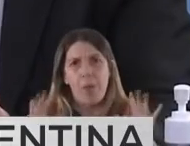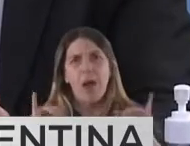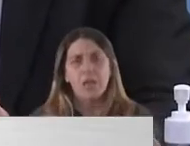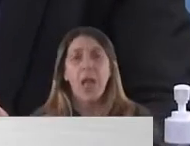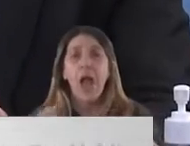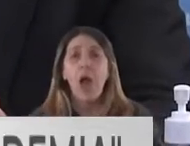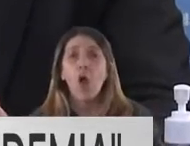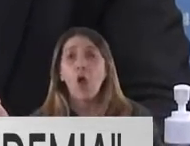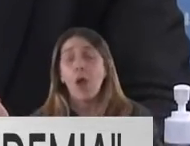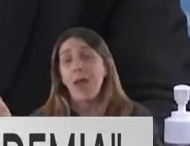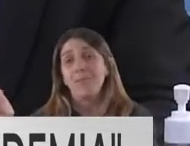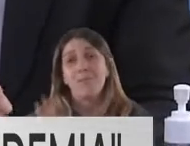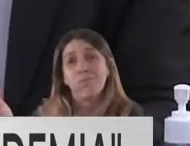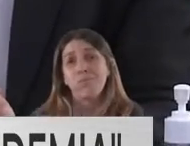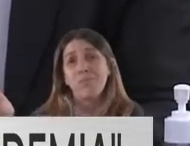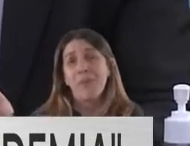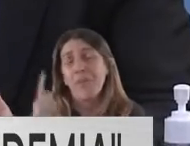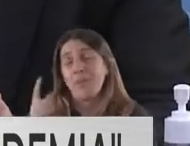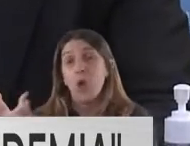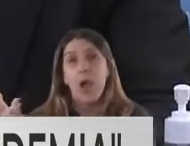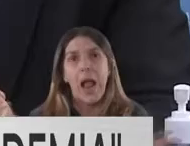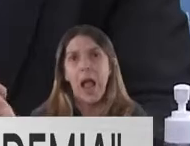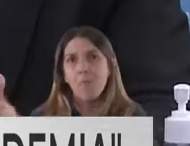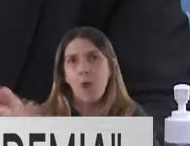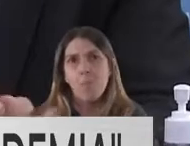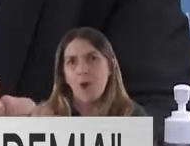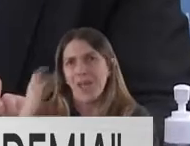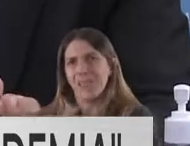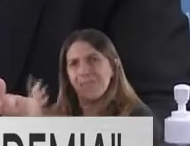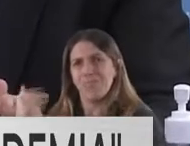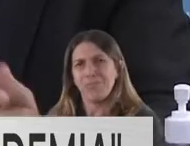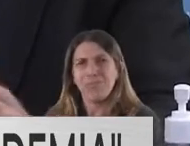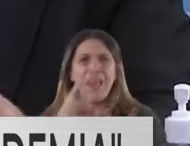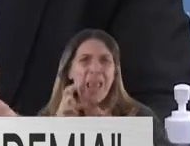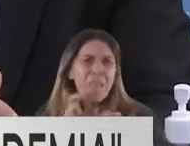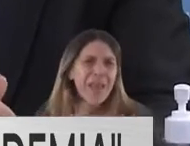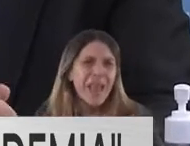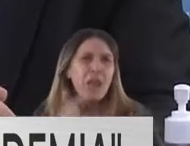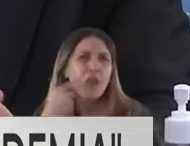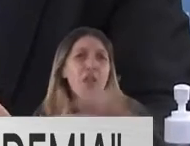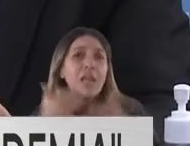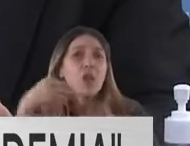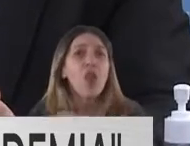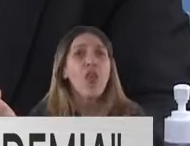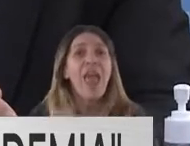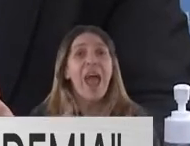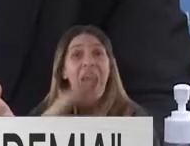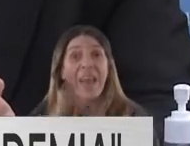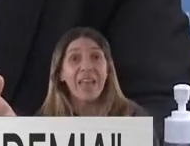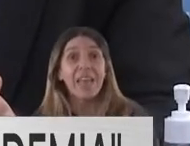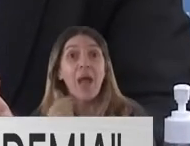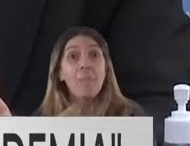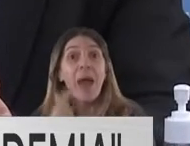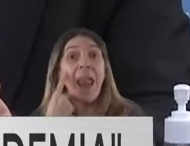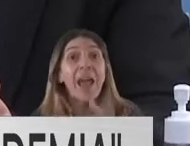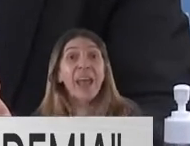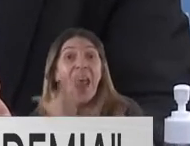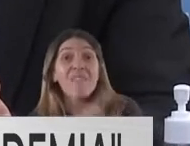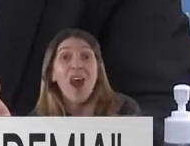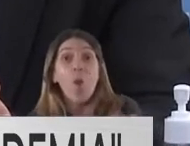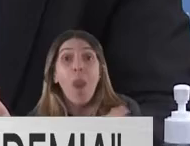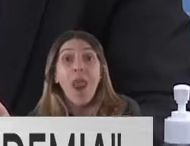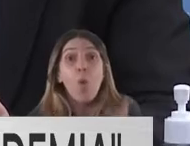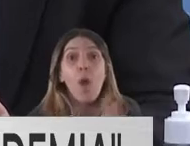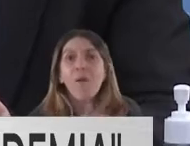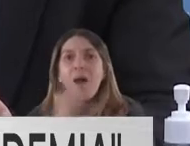momento histórico de lo que significa la investigación, el desarrollo en Argentina para hacer una fase 1 de una